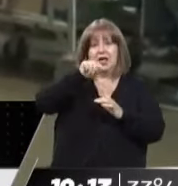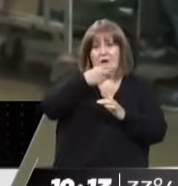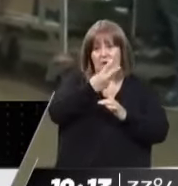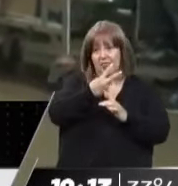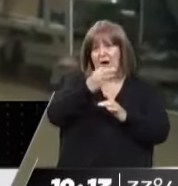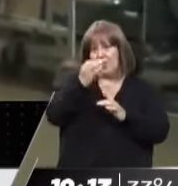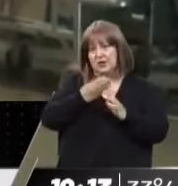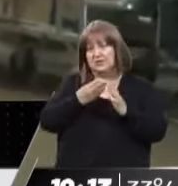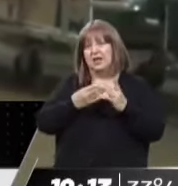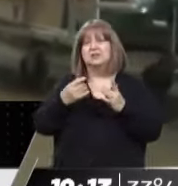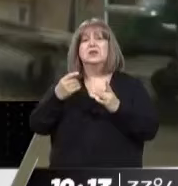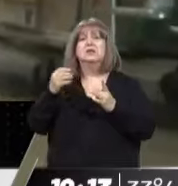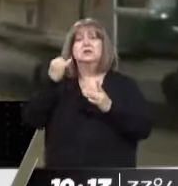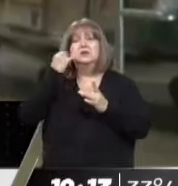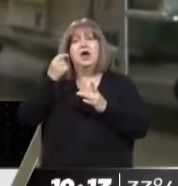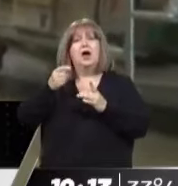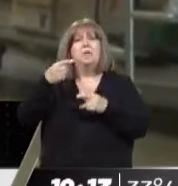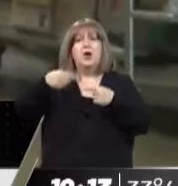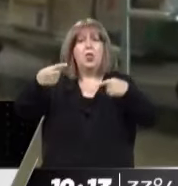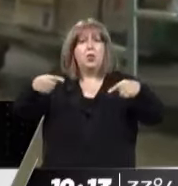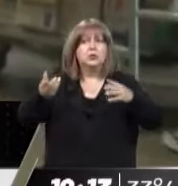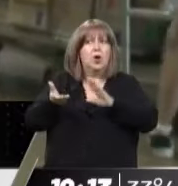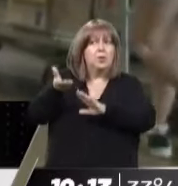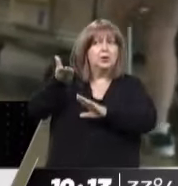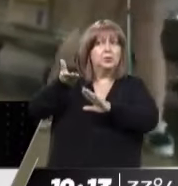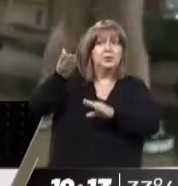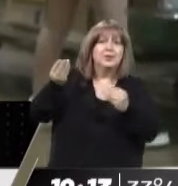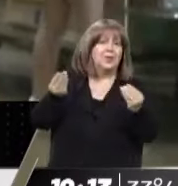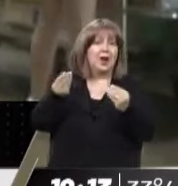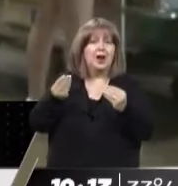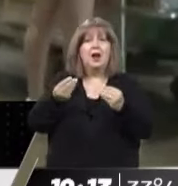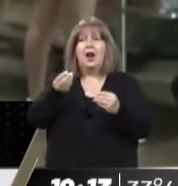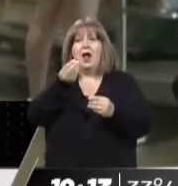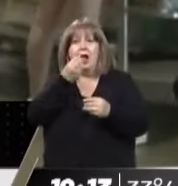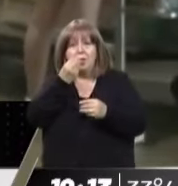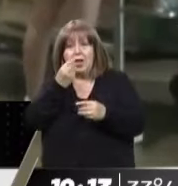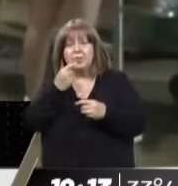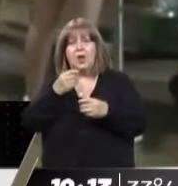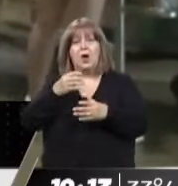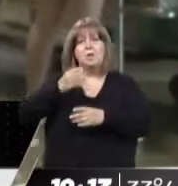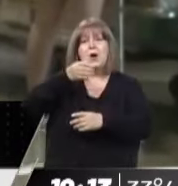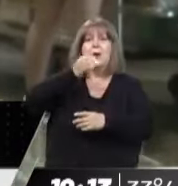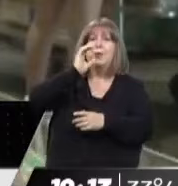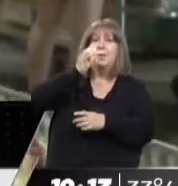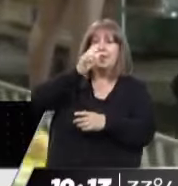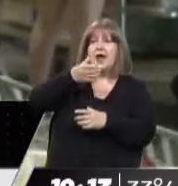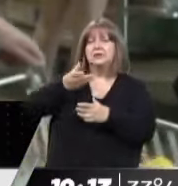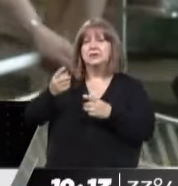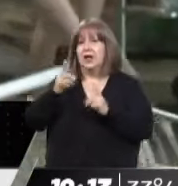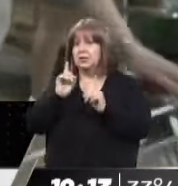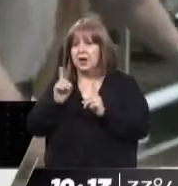6,2, los productos que más aumentaron, entre los productos que más aumentaron están los alimentos y bebidas en el cuarto lugar, pero son